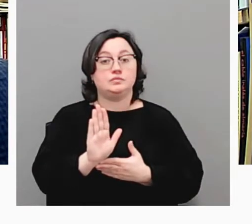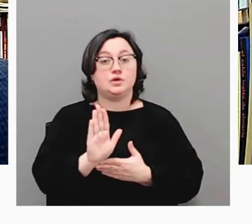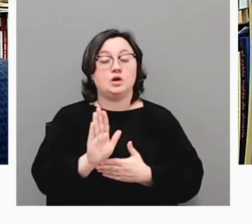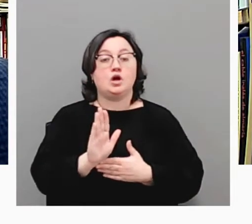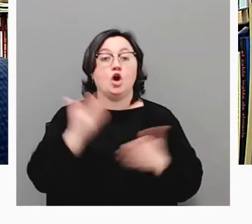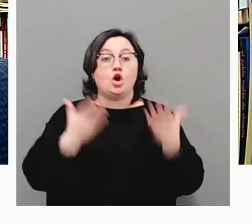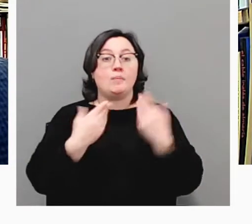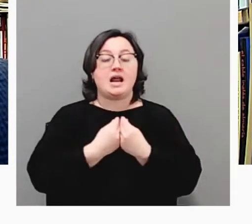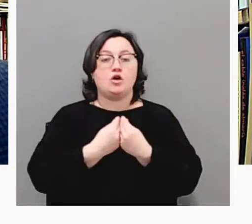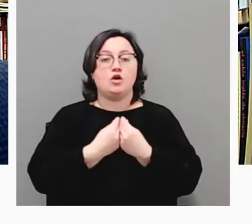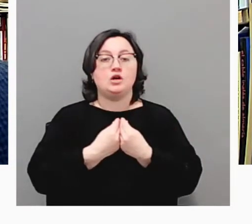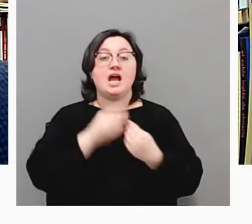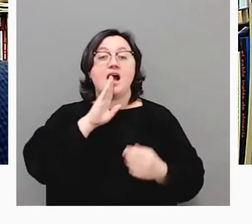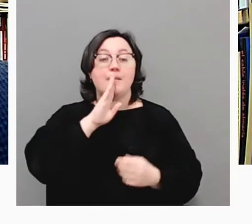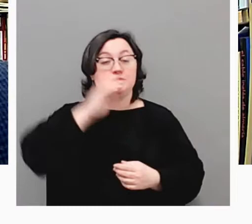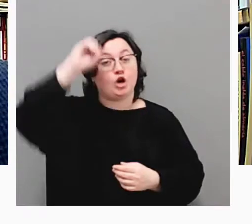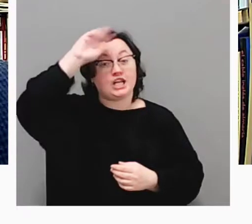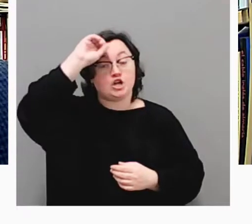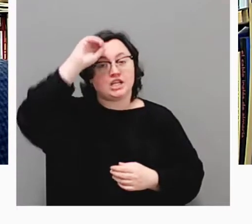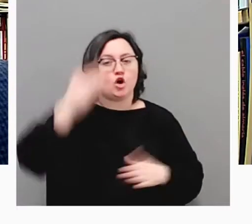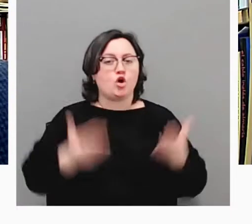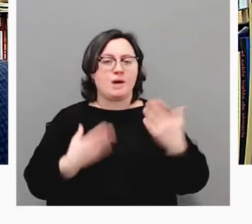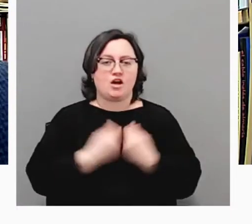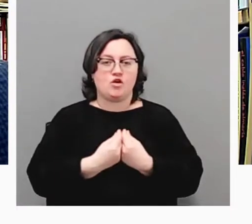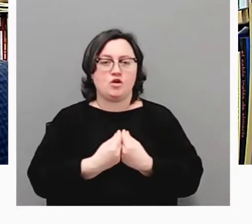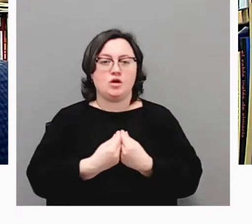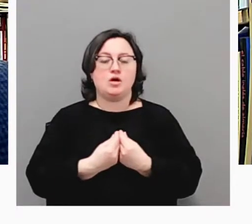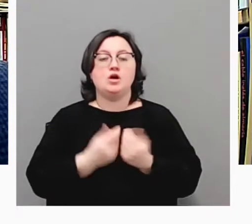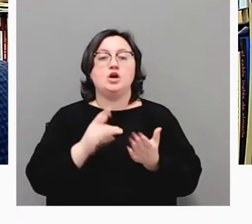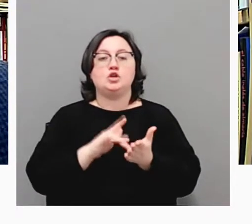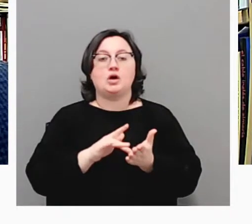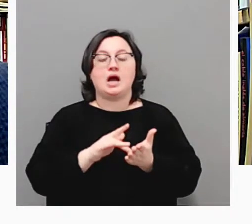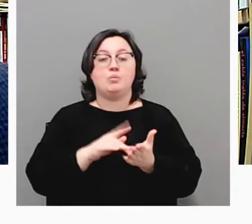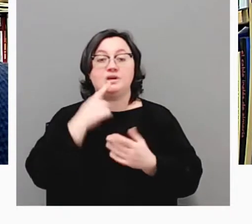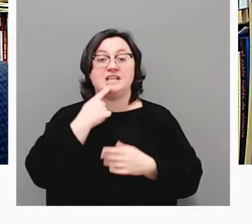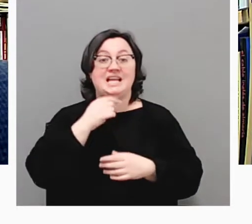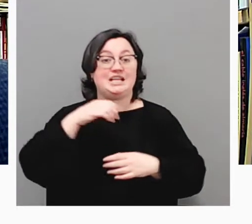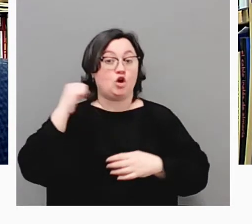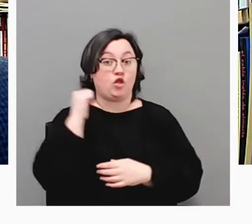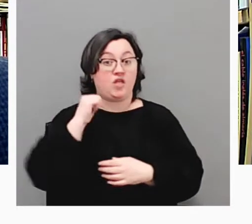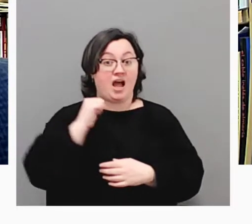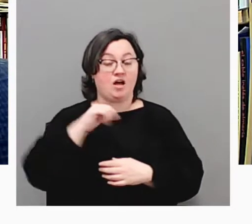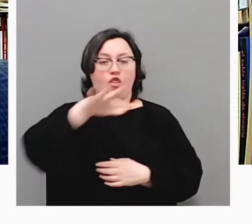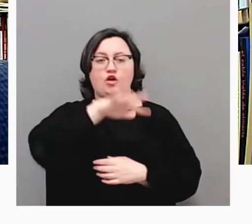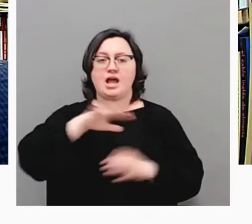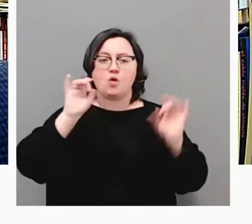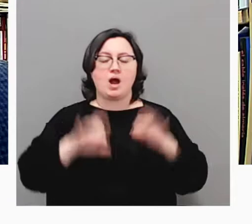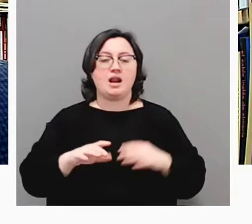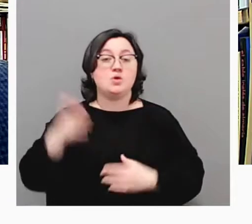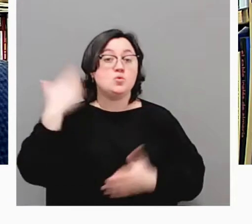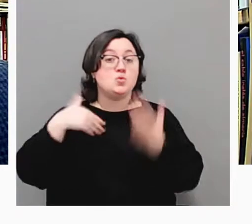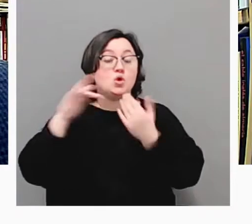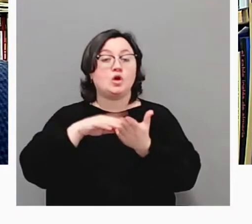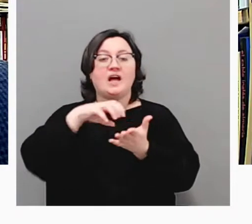comparable al caso de Río Tinto del que hemos hablado, el caso de New Lanark, que se encuentra en Escocia. Fue en su día un